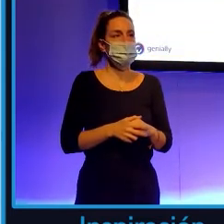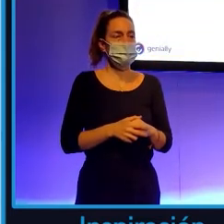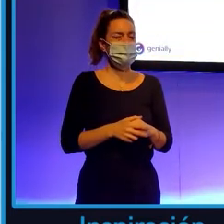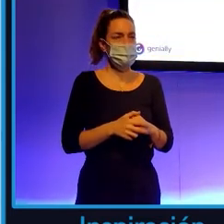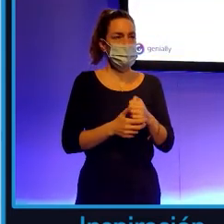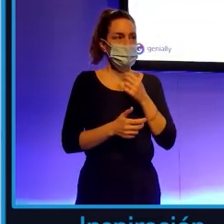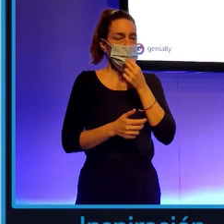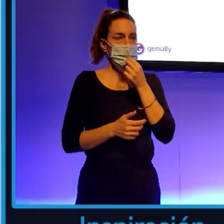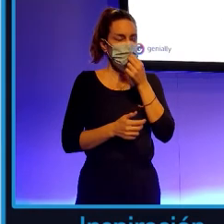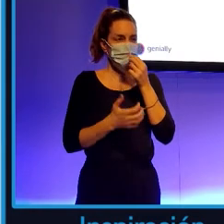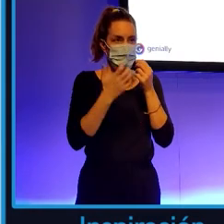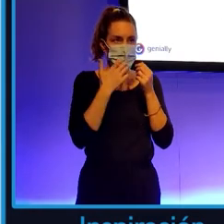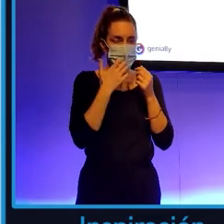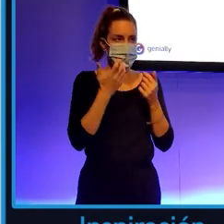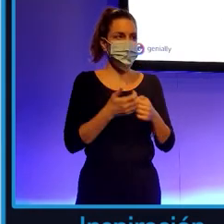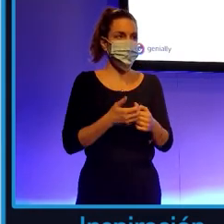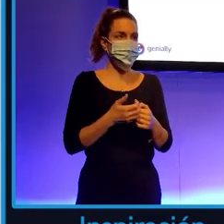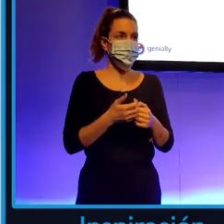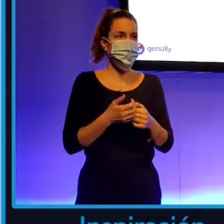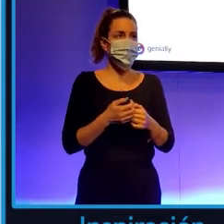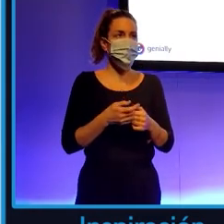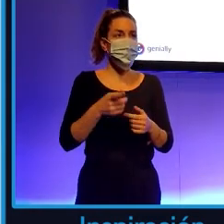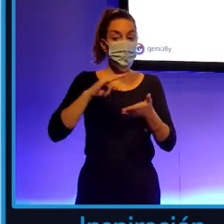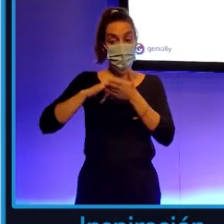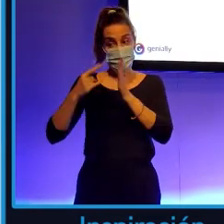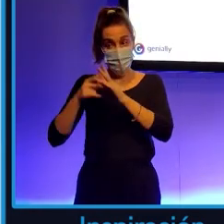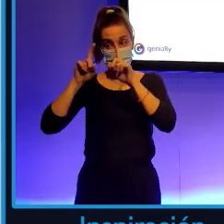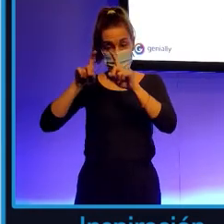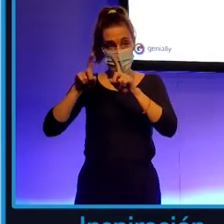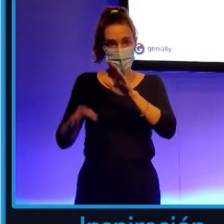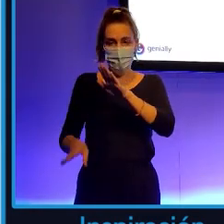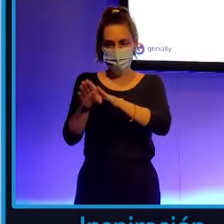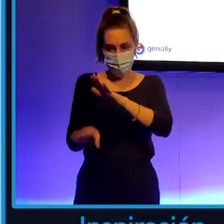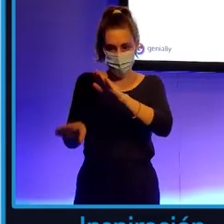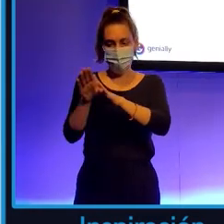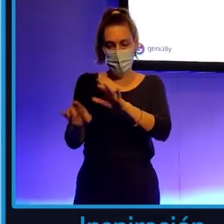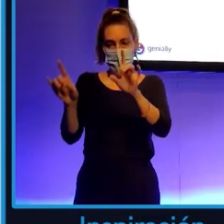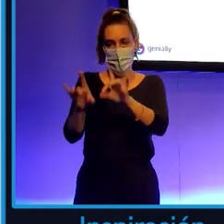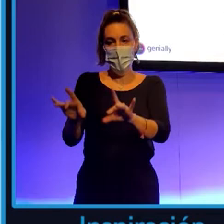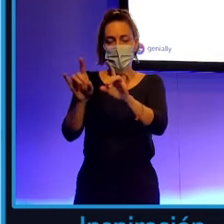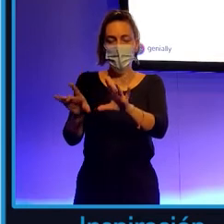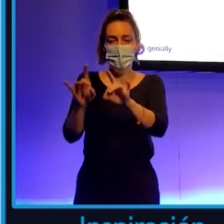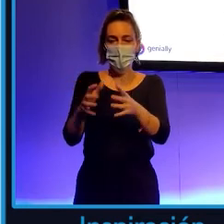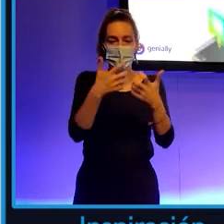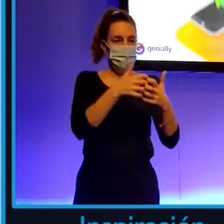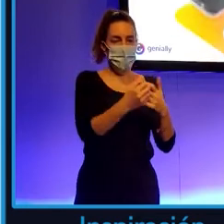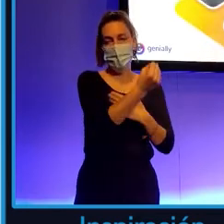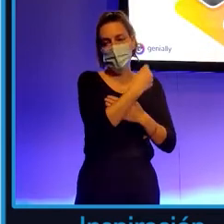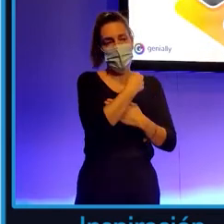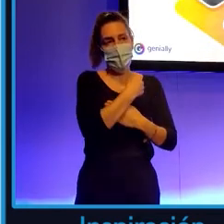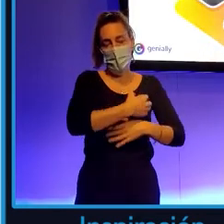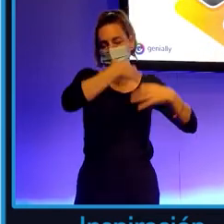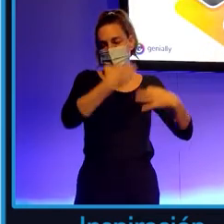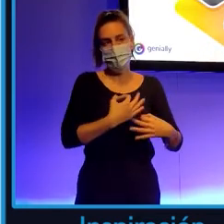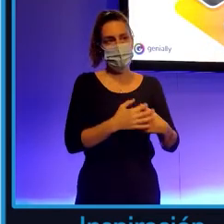si nos dedicamos mantenemos el sistema educativo tal y como lo tenemos sabemos que las máquinas nos superan por todos lados voy a pasar